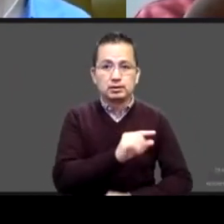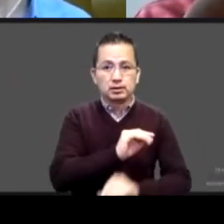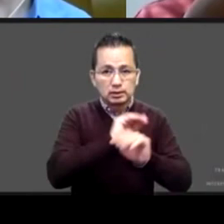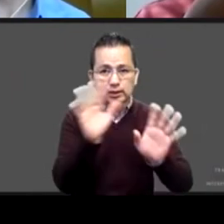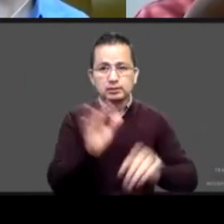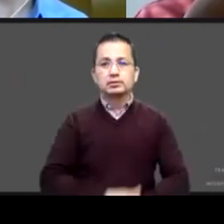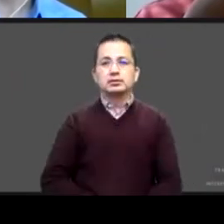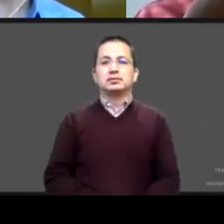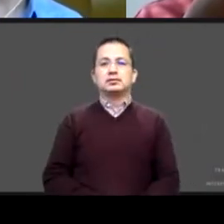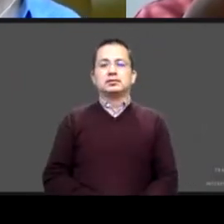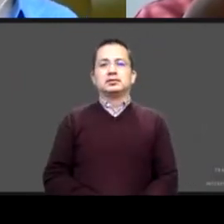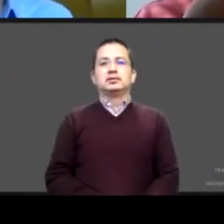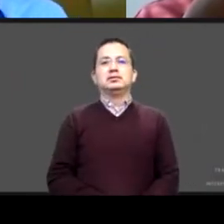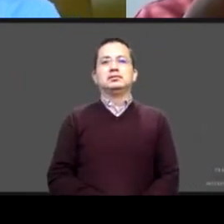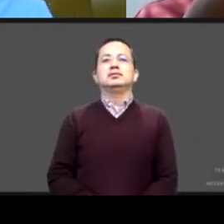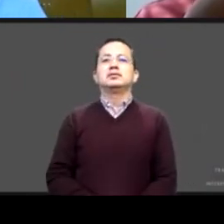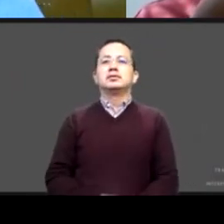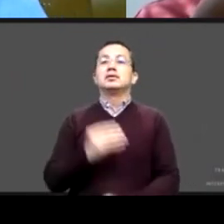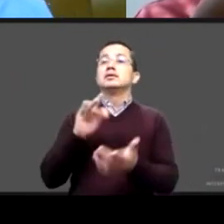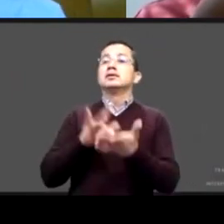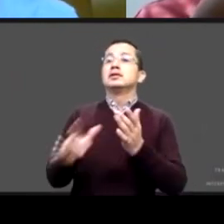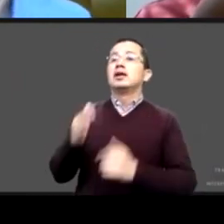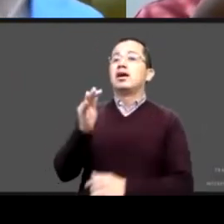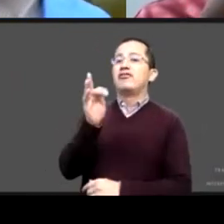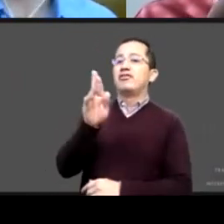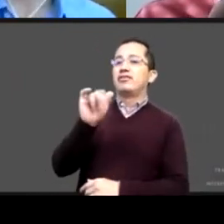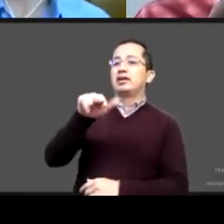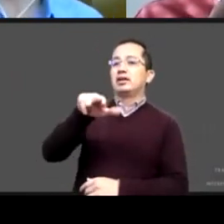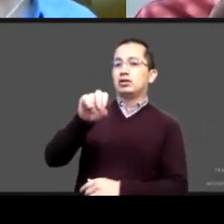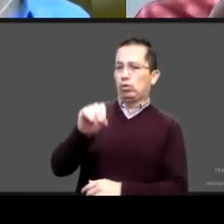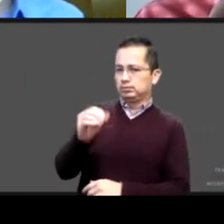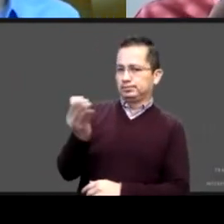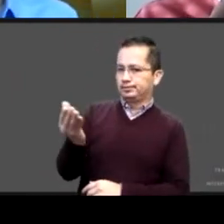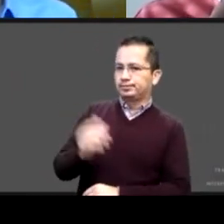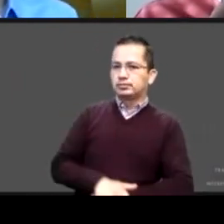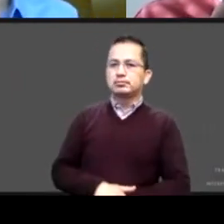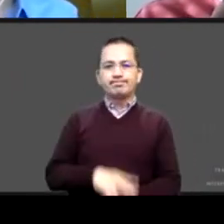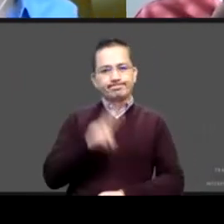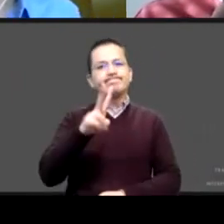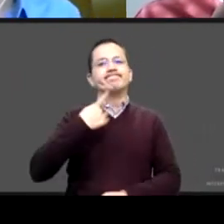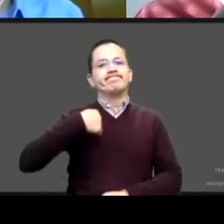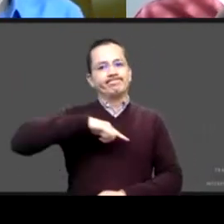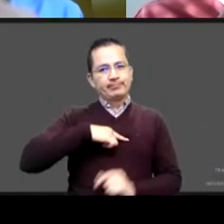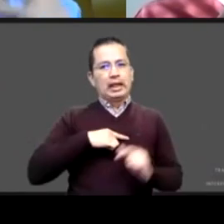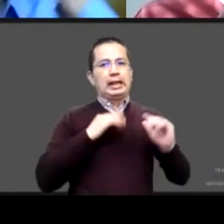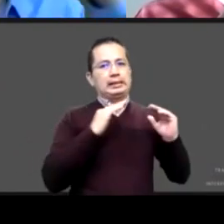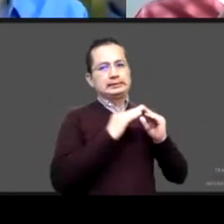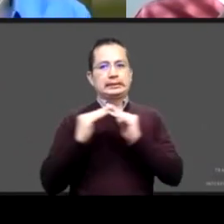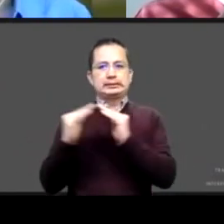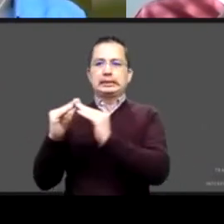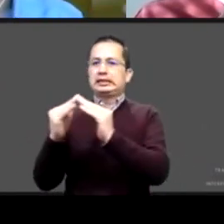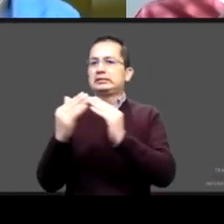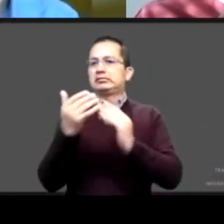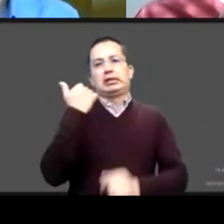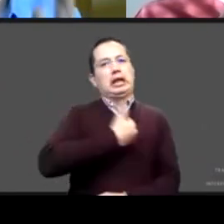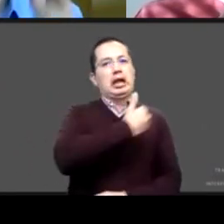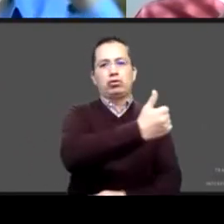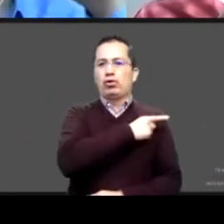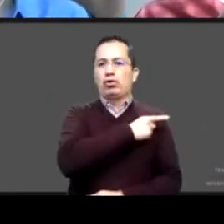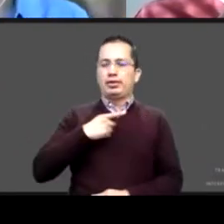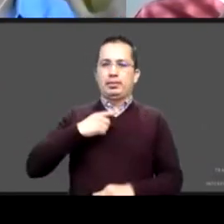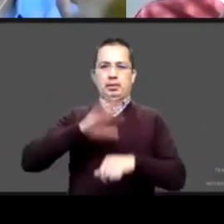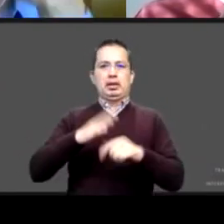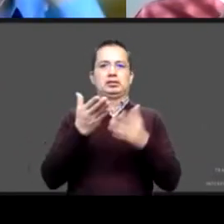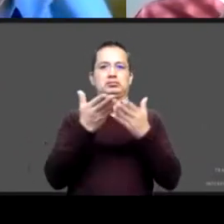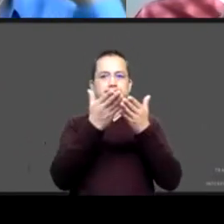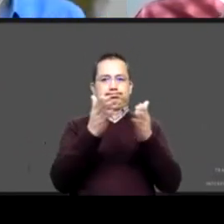Muchas gracias, Frino. Sí, como en los hogares, las y los adultos tenemos que tener una mirada abierta. Sí, me gusta escribir